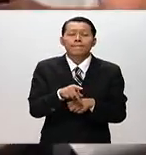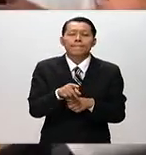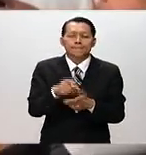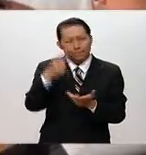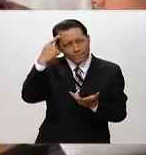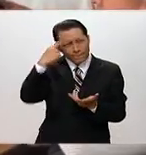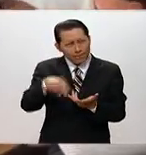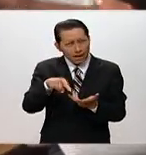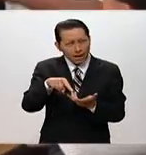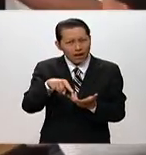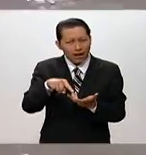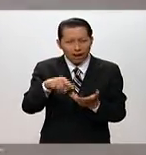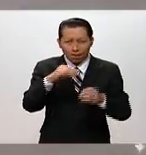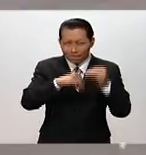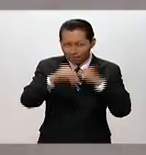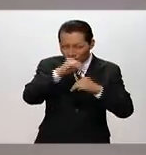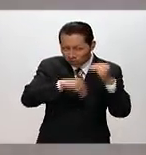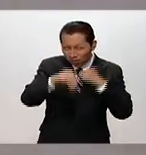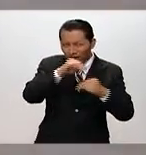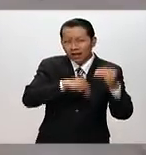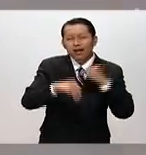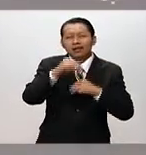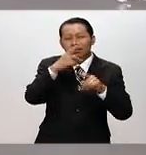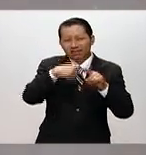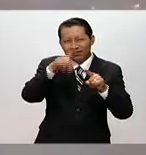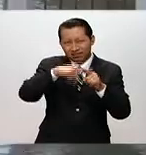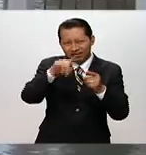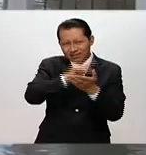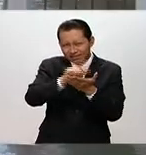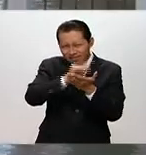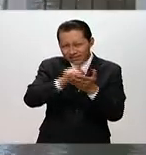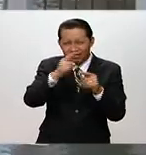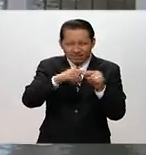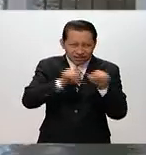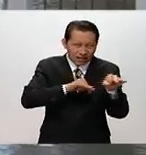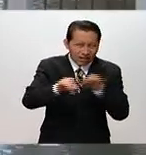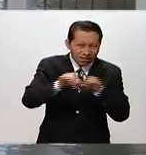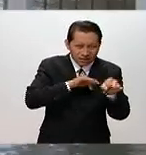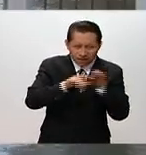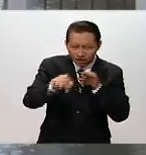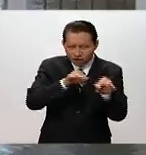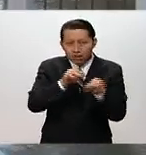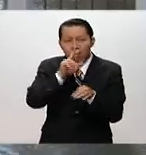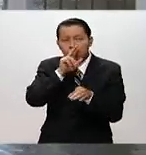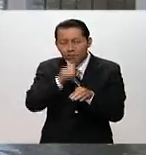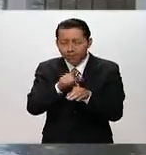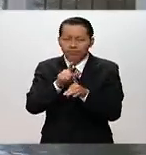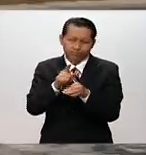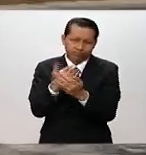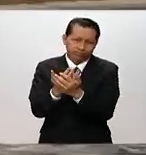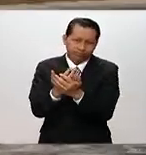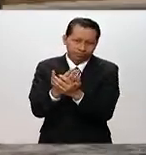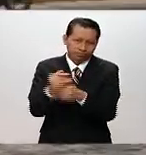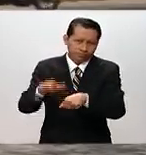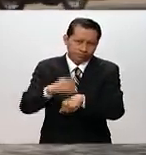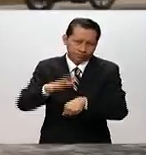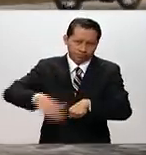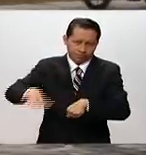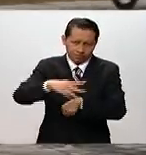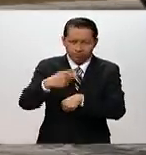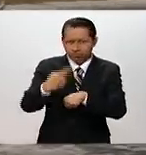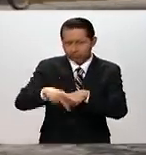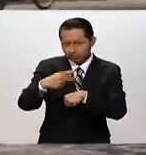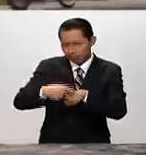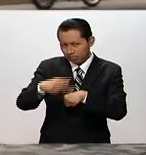en zona montañosa o en cerros y que podría ser un factor de riesgo para los habitantes. Eso habla también de